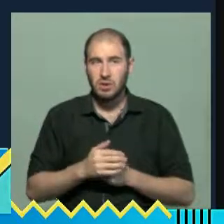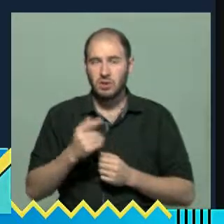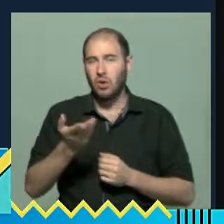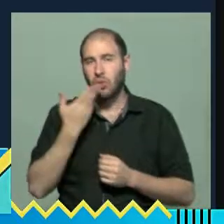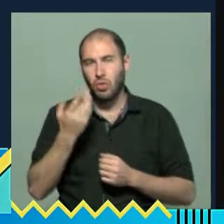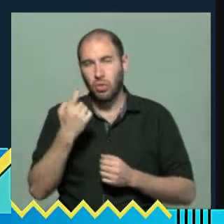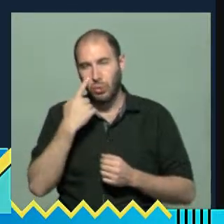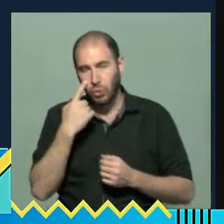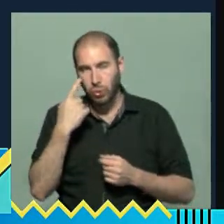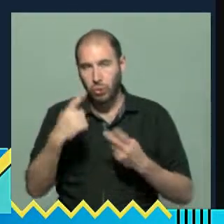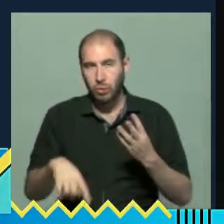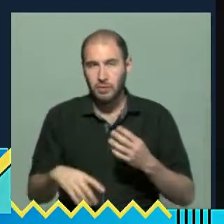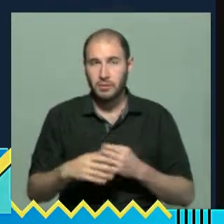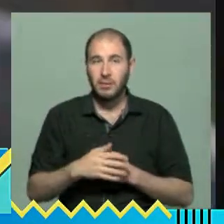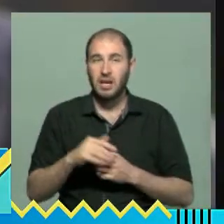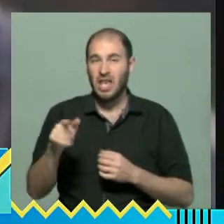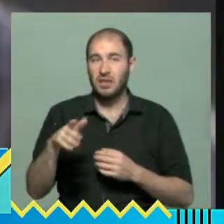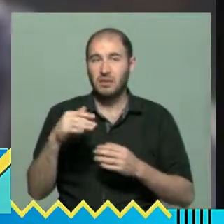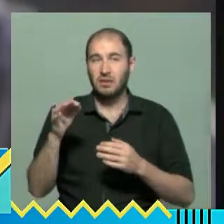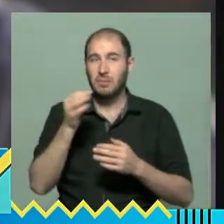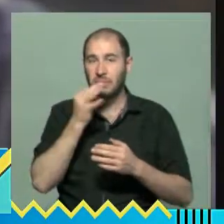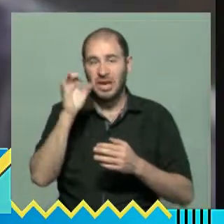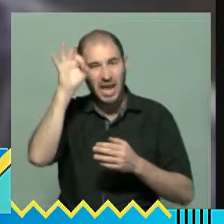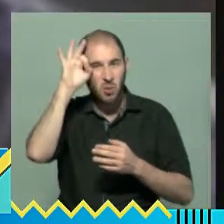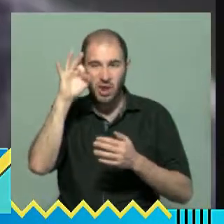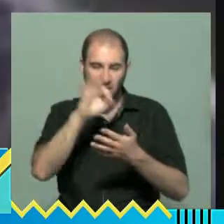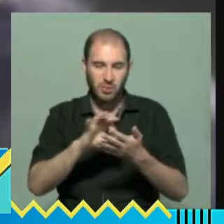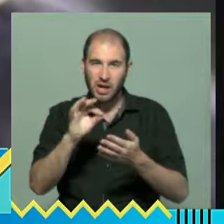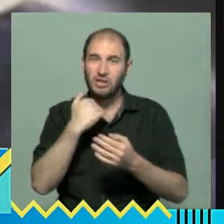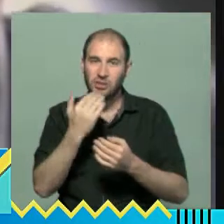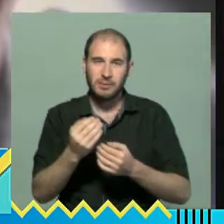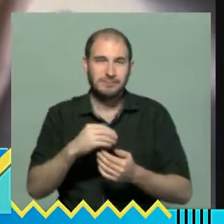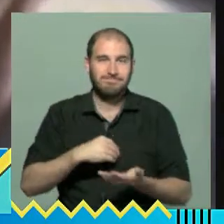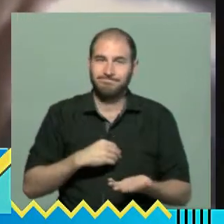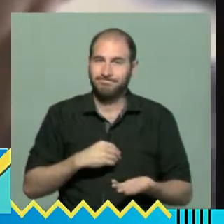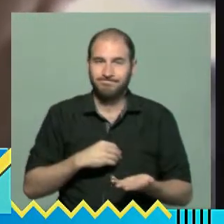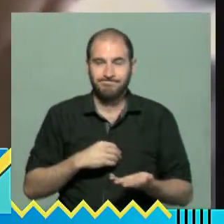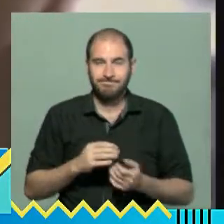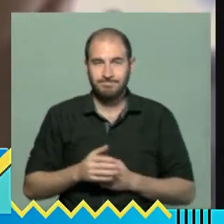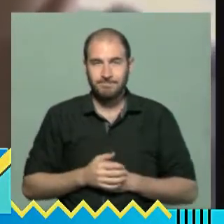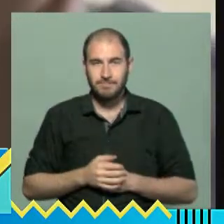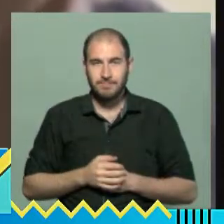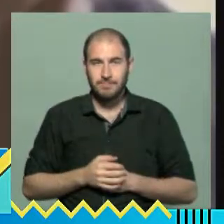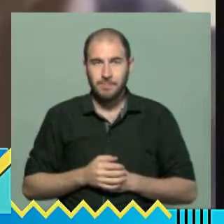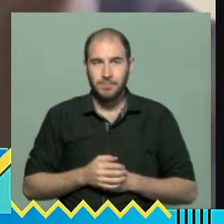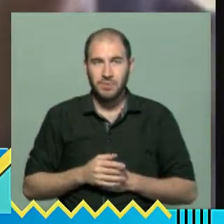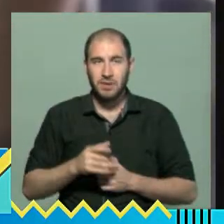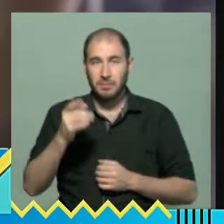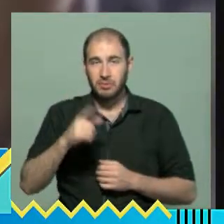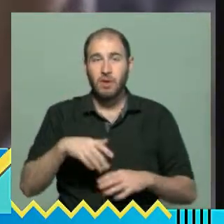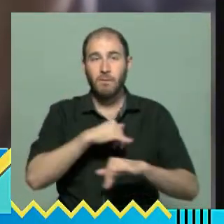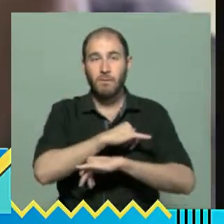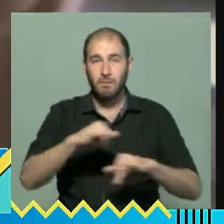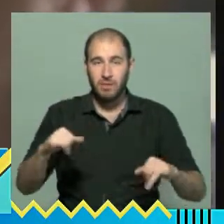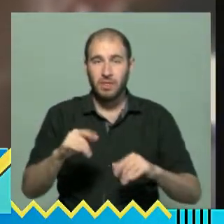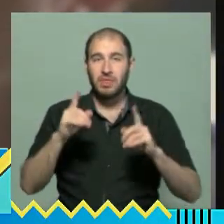de conocimiento cuando realmente, literalmente no saben dibujar una neurona. Eso da mucha pena, porque Claro. además de parte de quien lo difunde